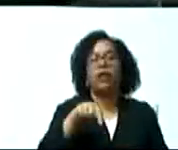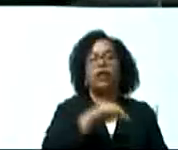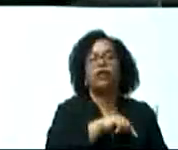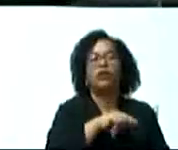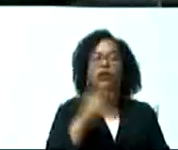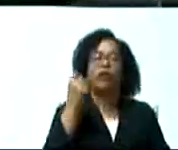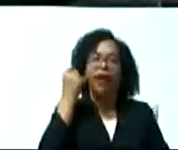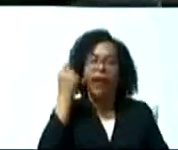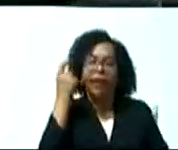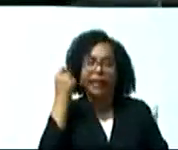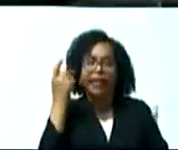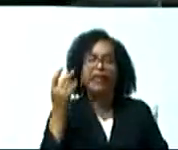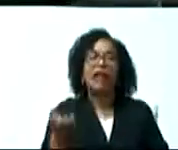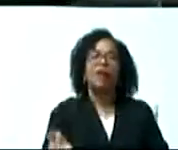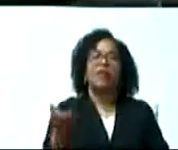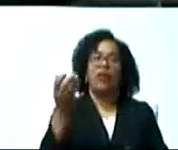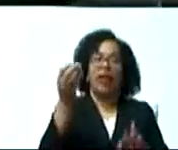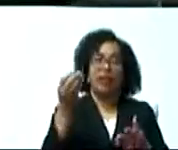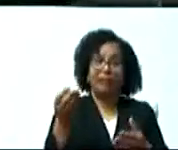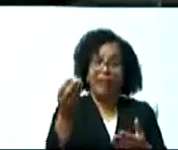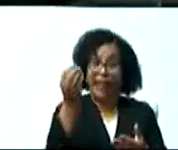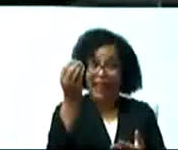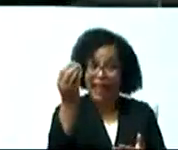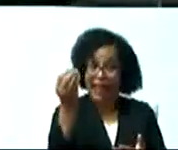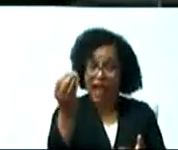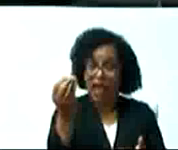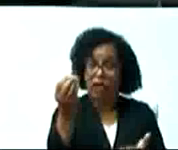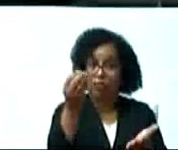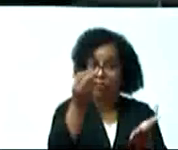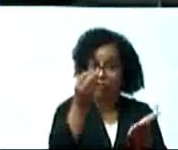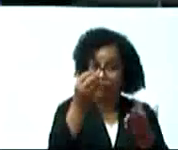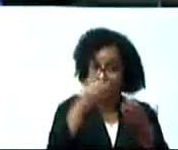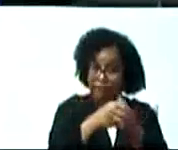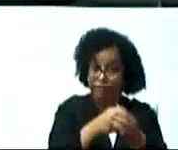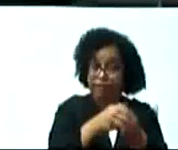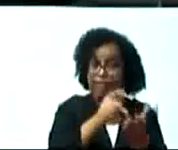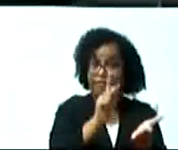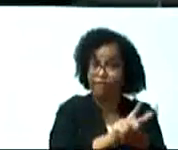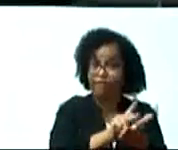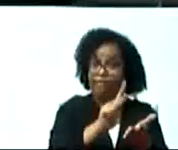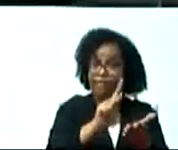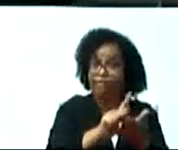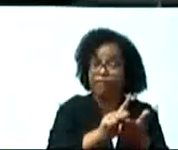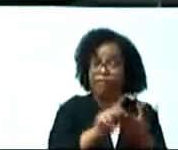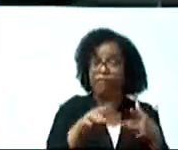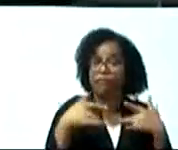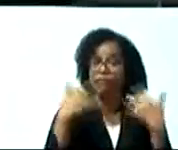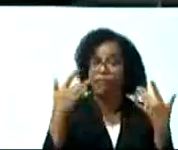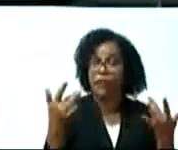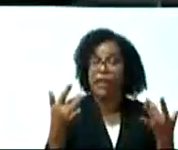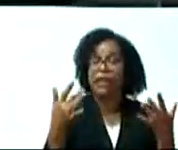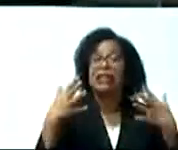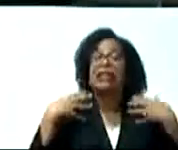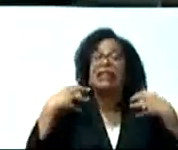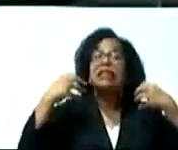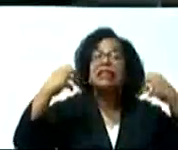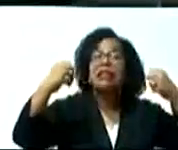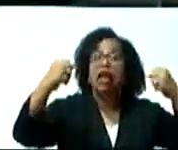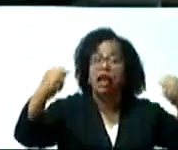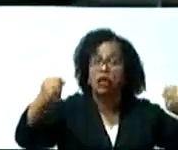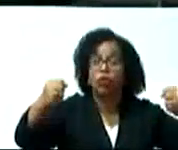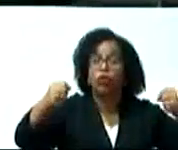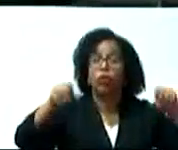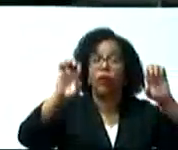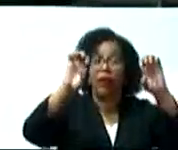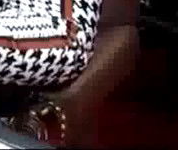estar enfocados a la salud, a la educación, a la seguridad ciudadana, a la